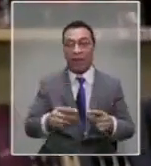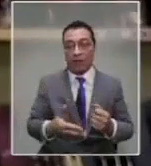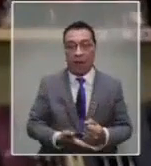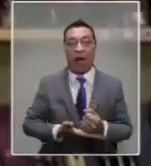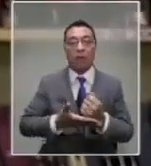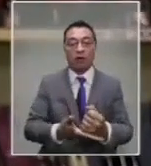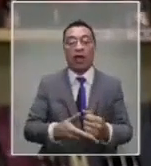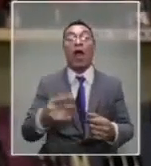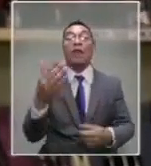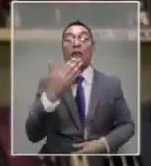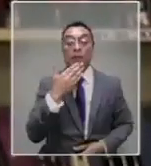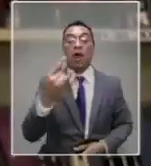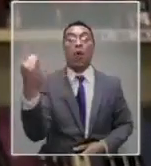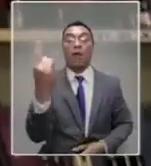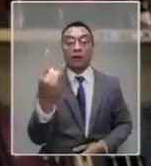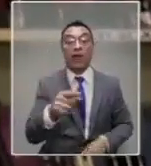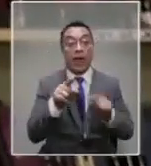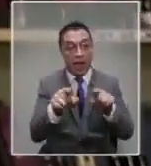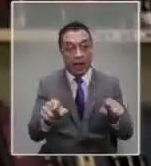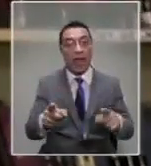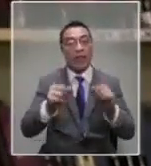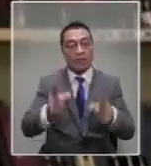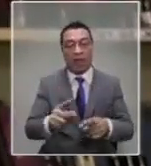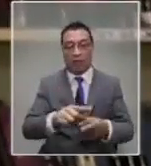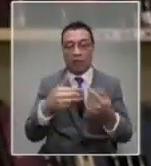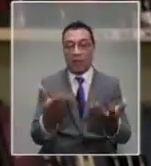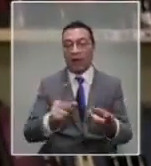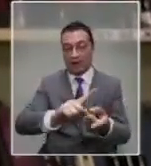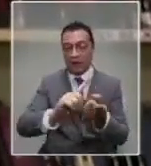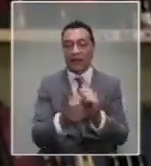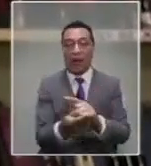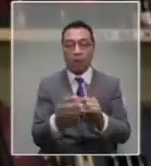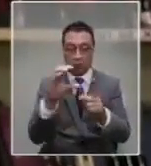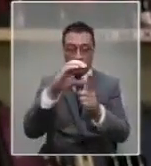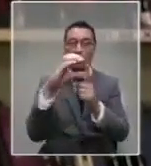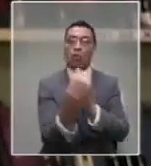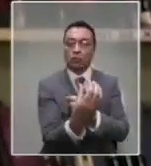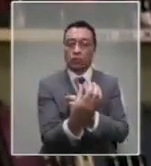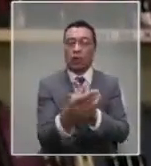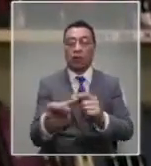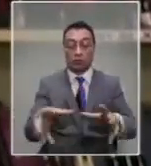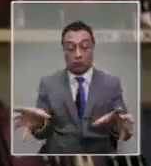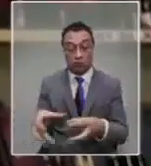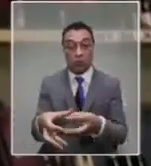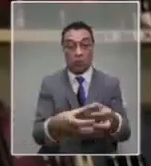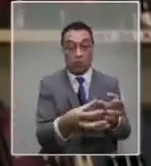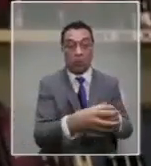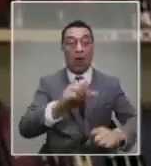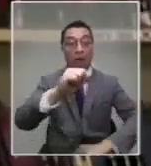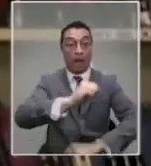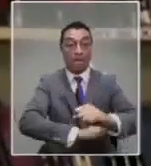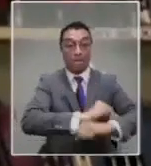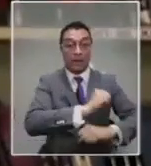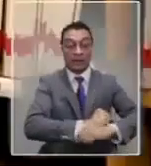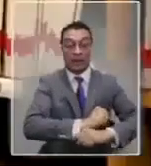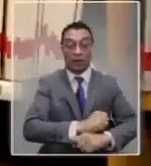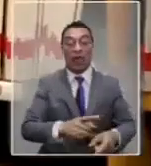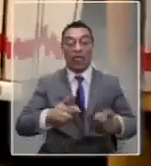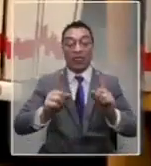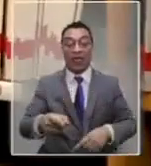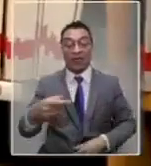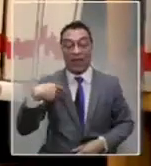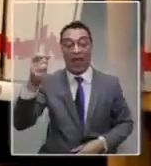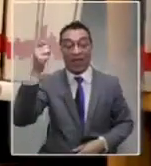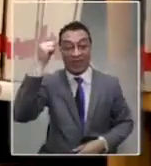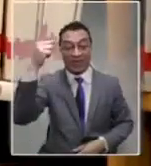deben aportar también a las universidades. Y ahí tenemos que generar un cambio, tenemos que generar una cultura. Las organizaciones de empresarios tienen